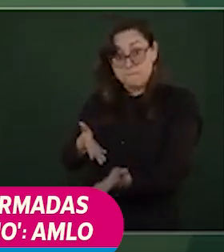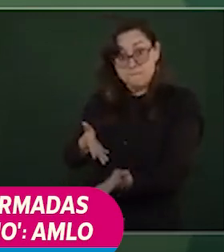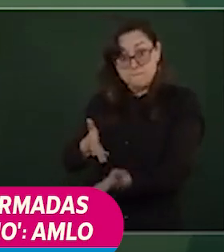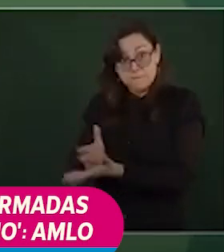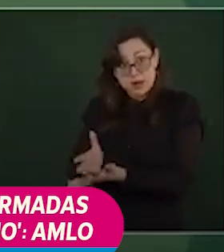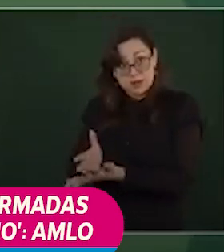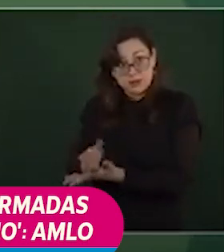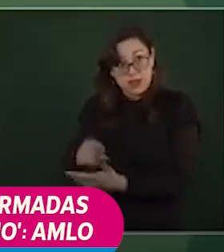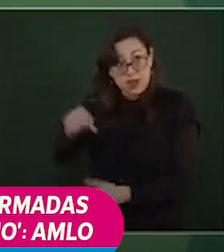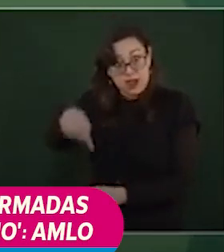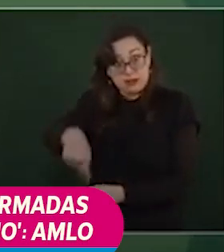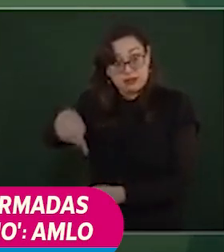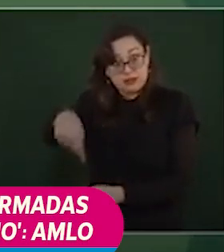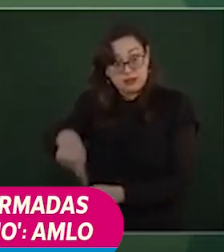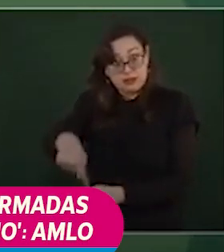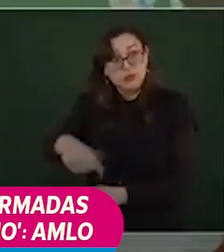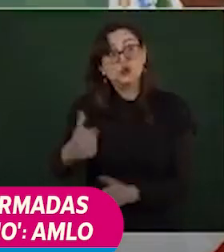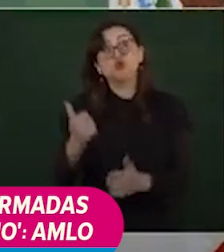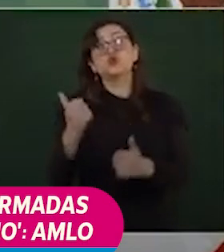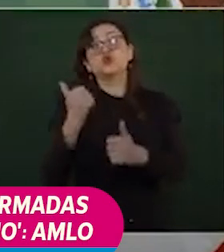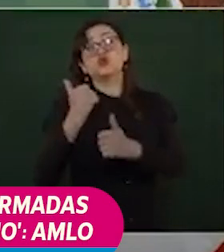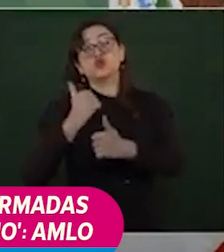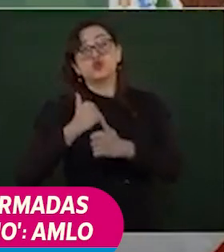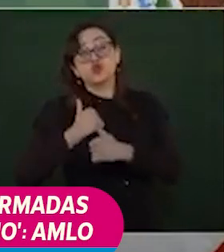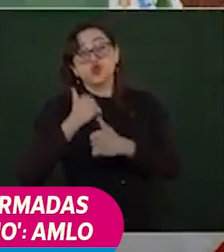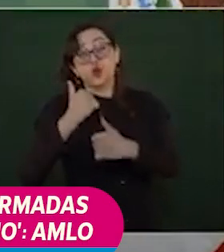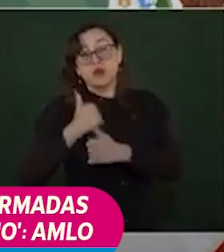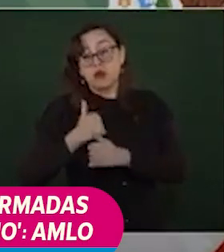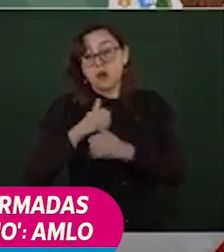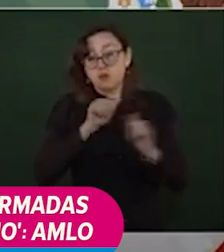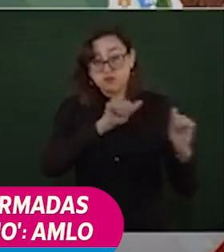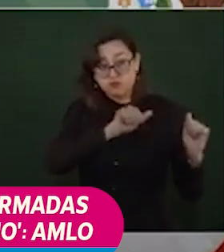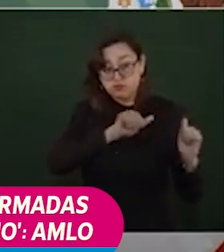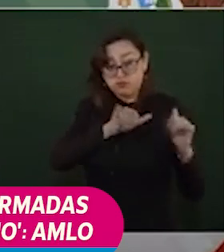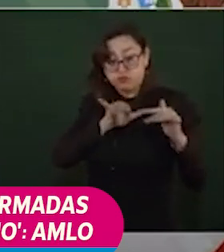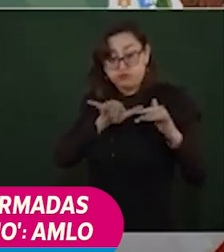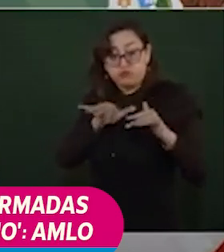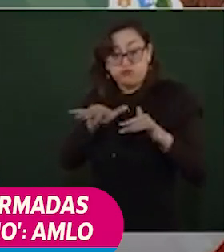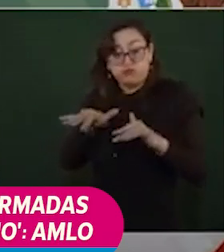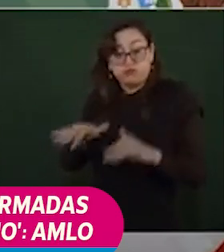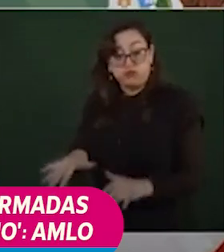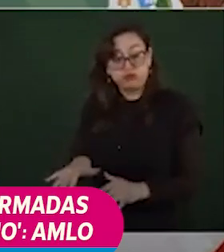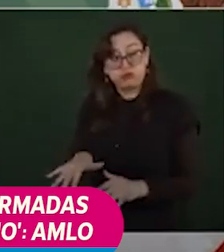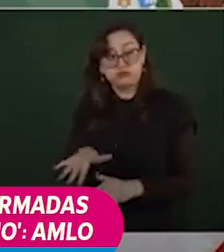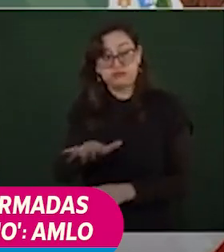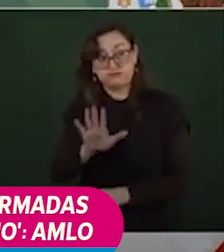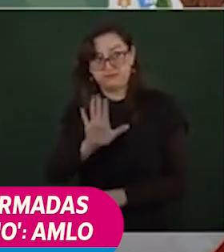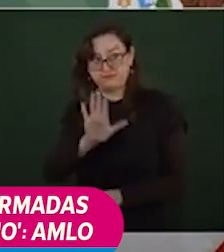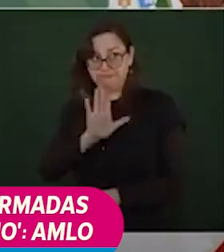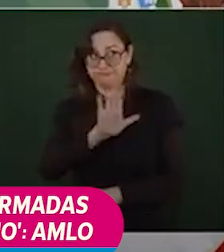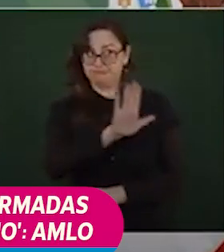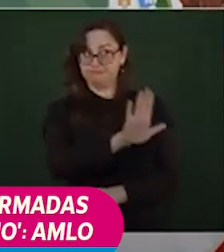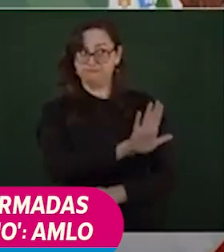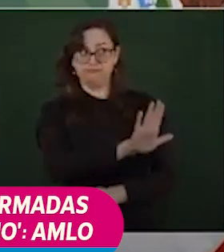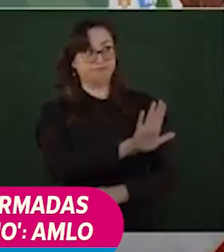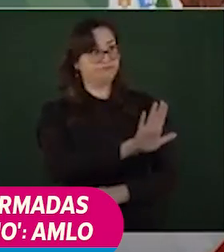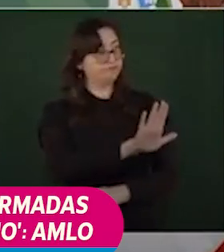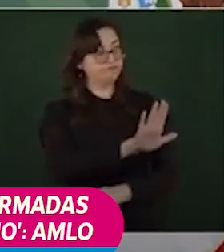que intervengan fuerzas armadas de un gobierno extranjero en nuestro territorio